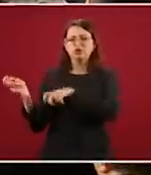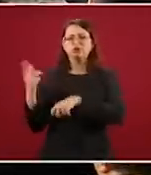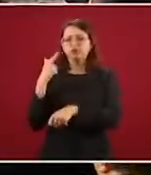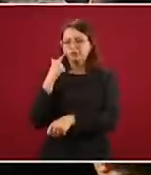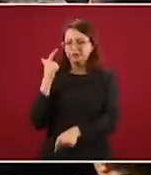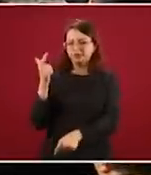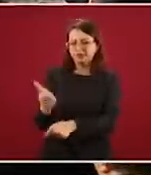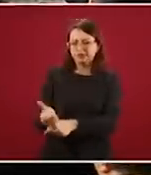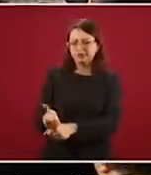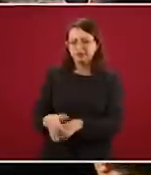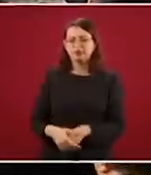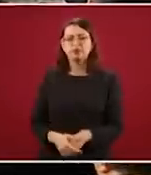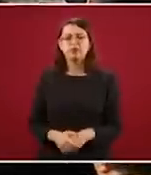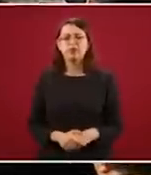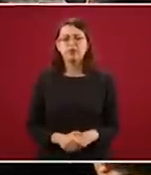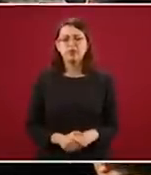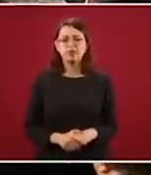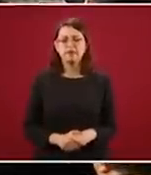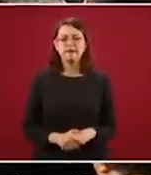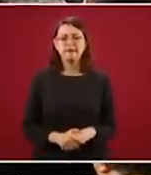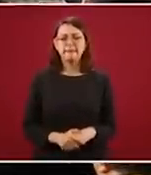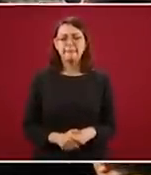Dentro de este plan conjunto